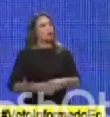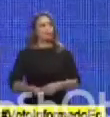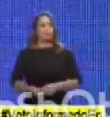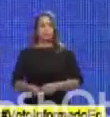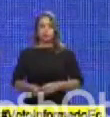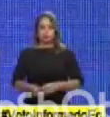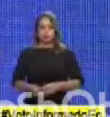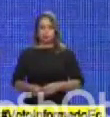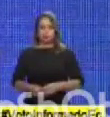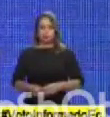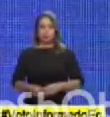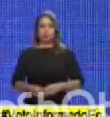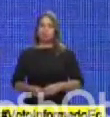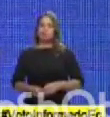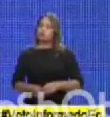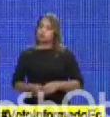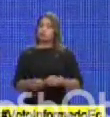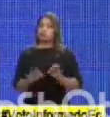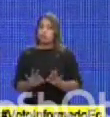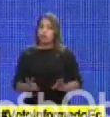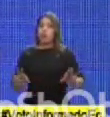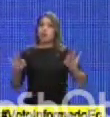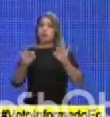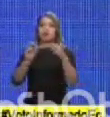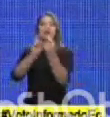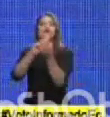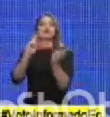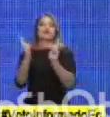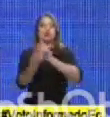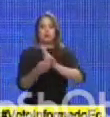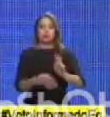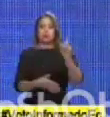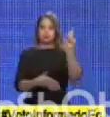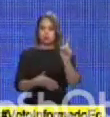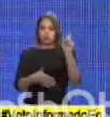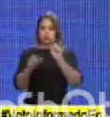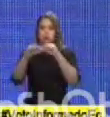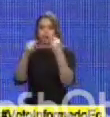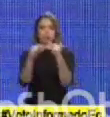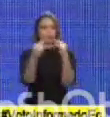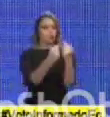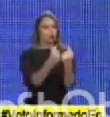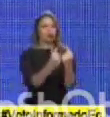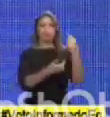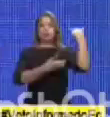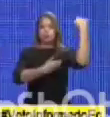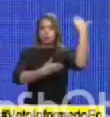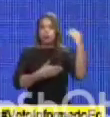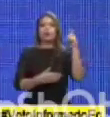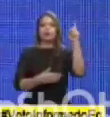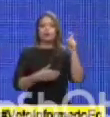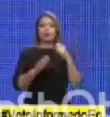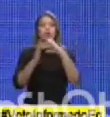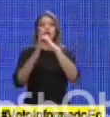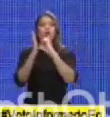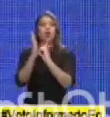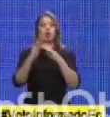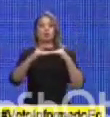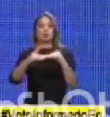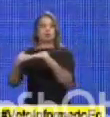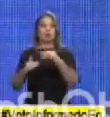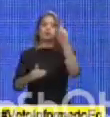imprescindible realizar una reforma al sistema de partidos políticos reformar el código la democracia